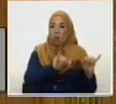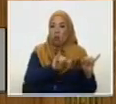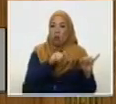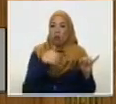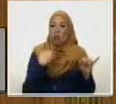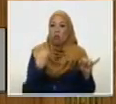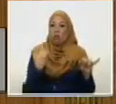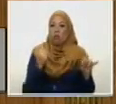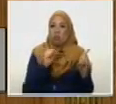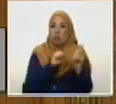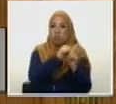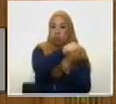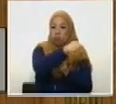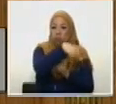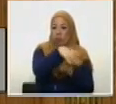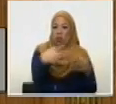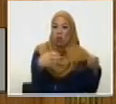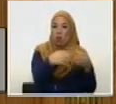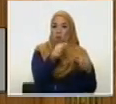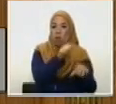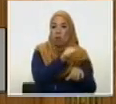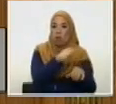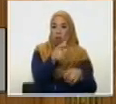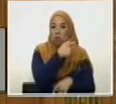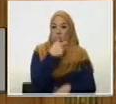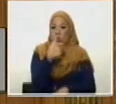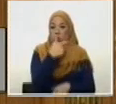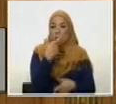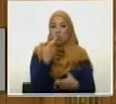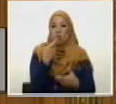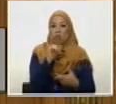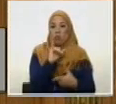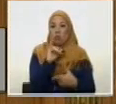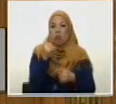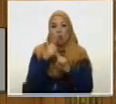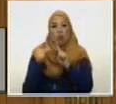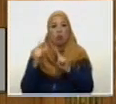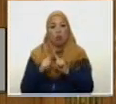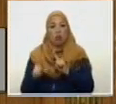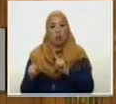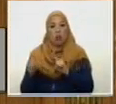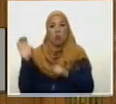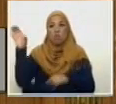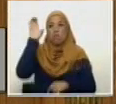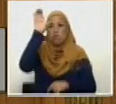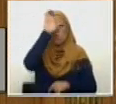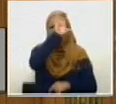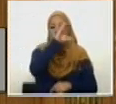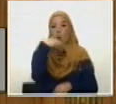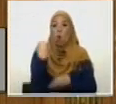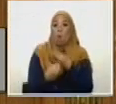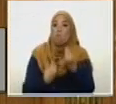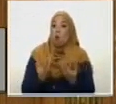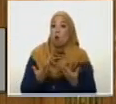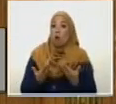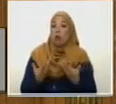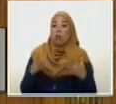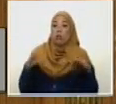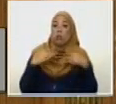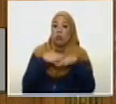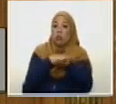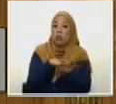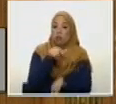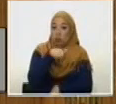acompañado ese gobierno por gobiernos de otras partes del mundo, como se menciona